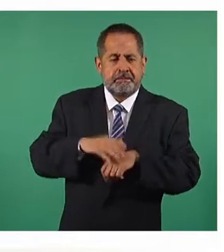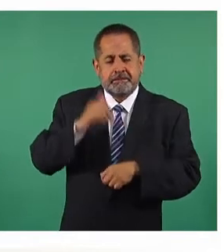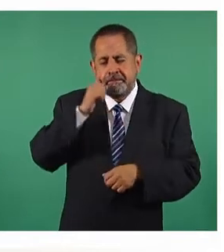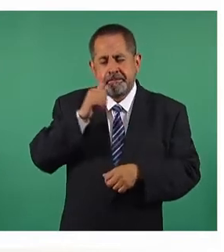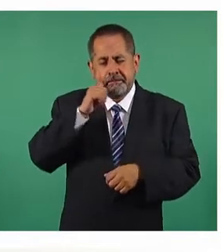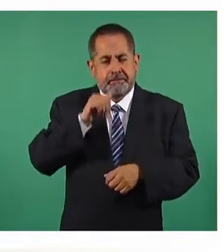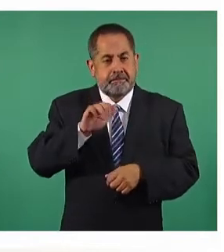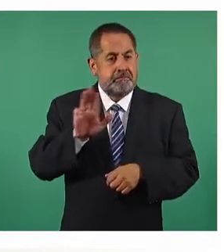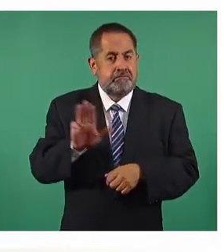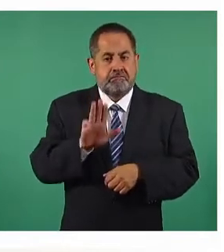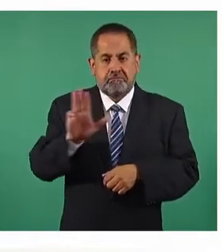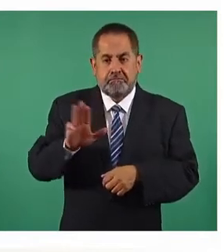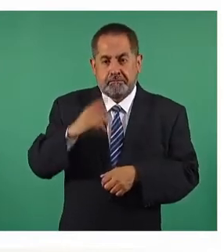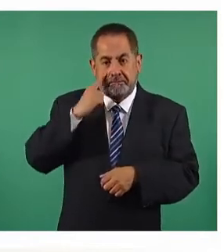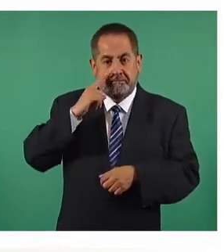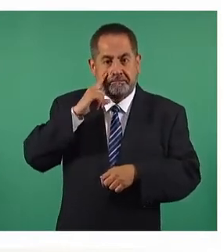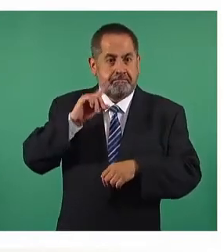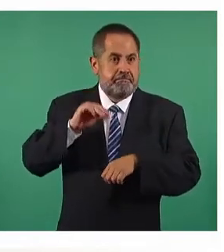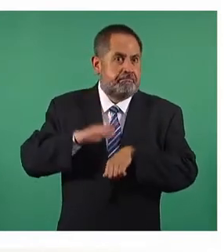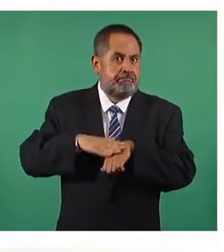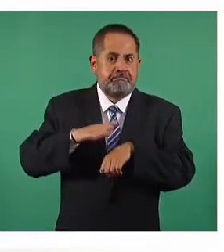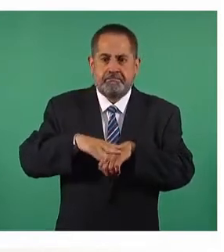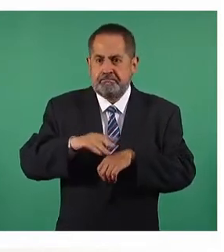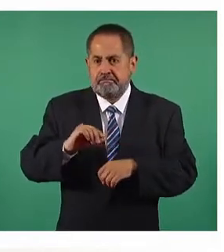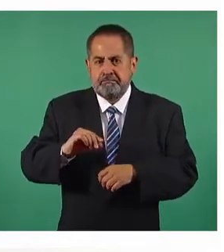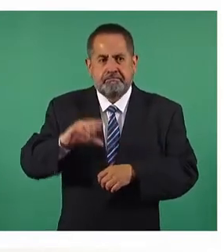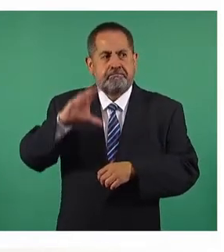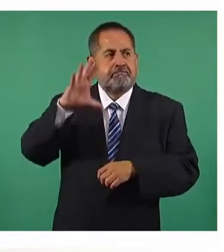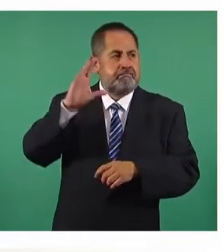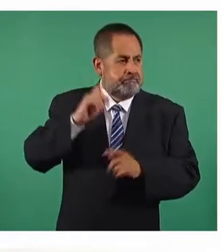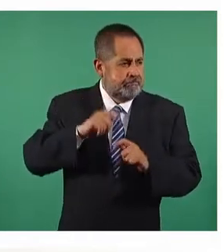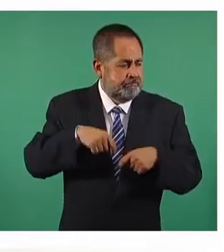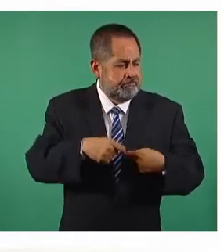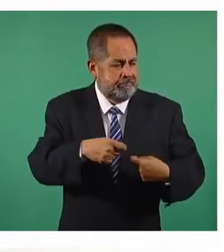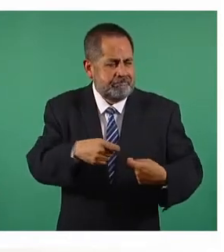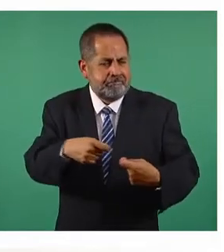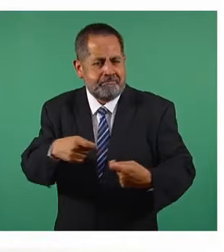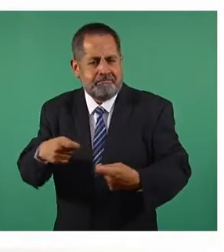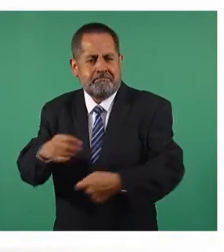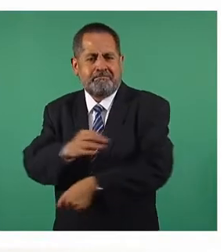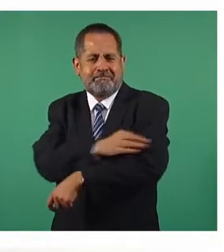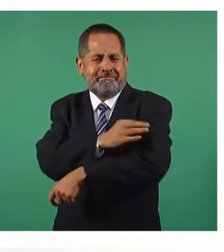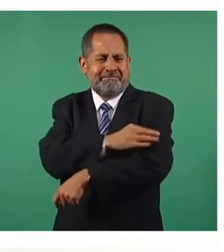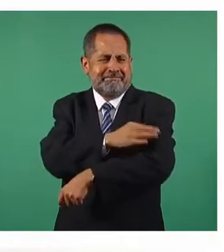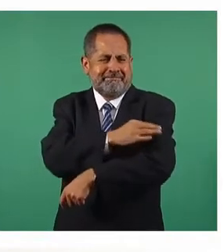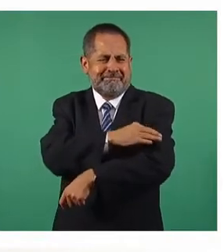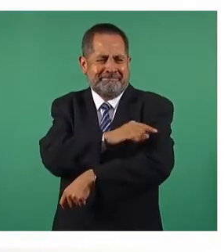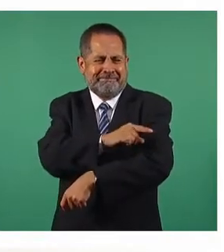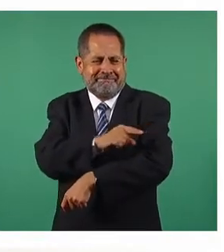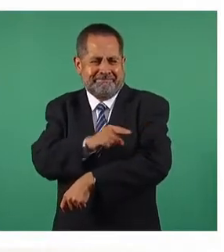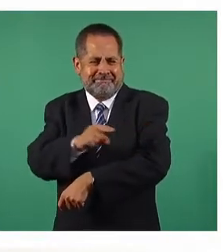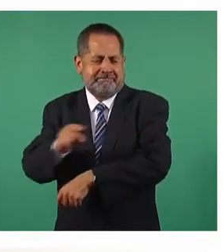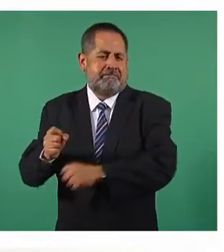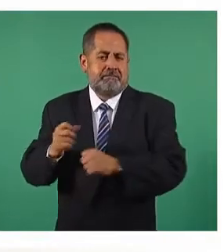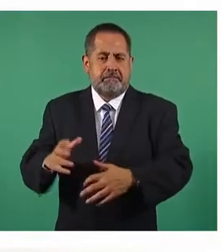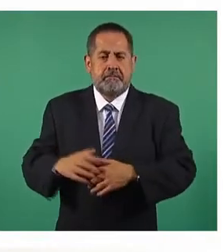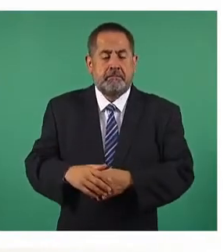los miércoles es donde tenemos la mayor cantidad de aplicación de vacunas de la semana. Arrancamos